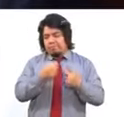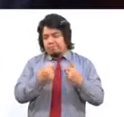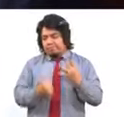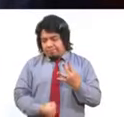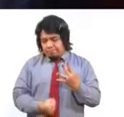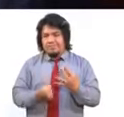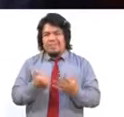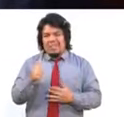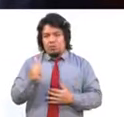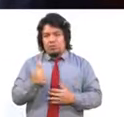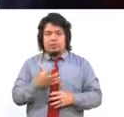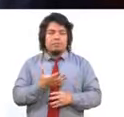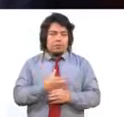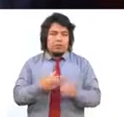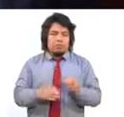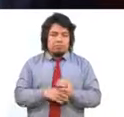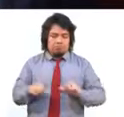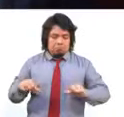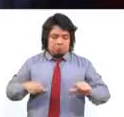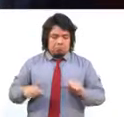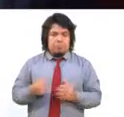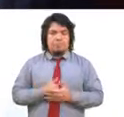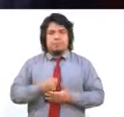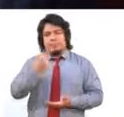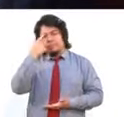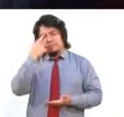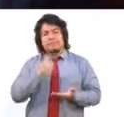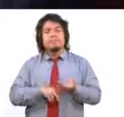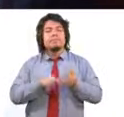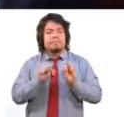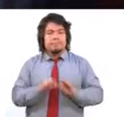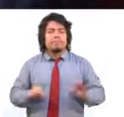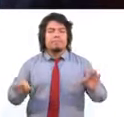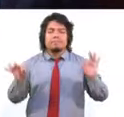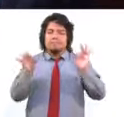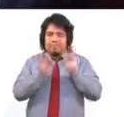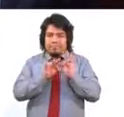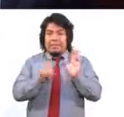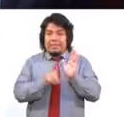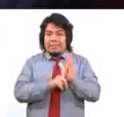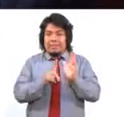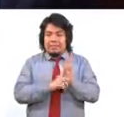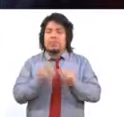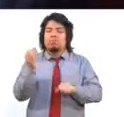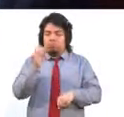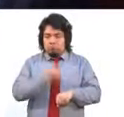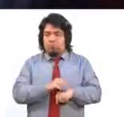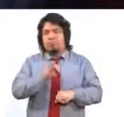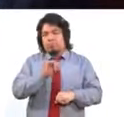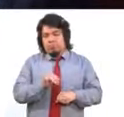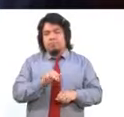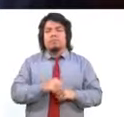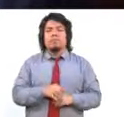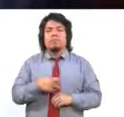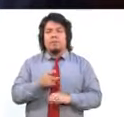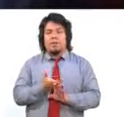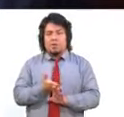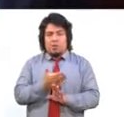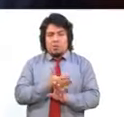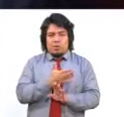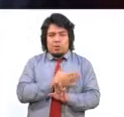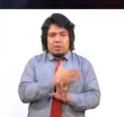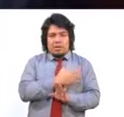creo que fue muy importante que se decretara la alerta, pero no como se decretaba antes,